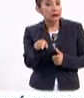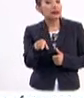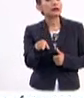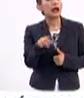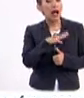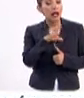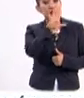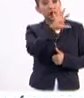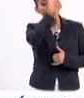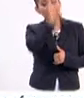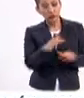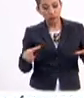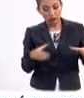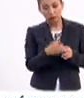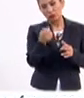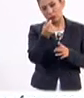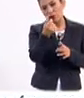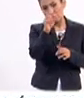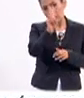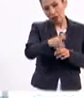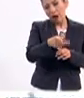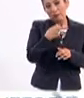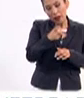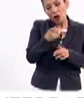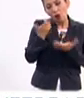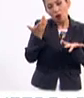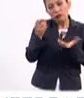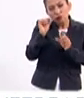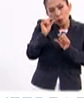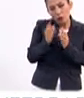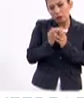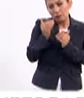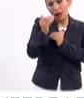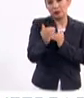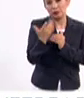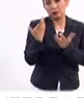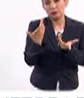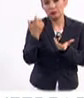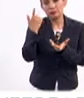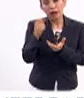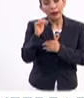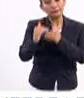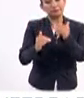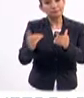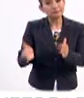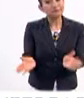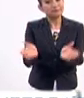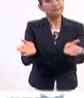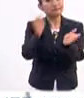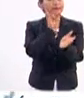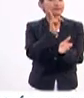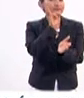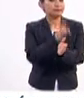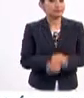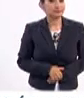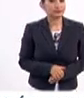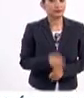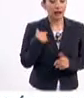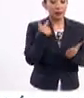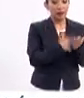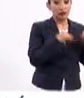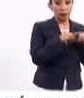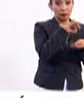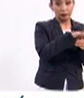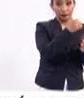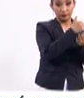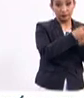tenemos un 5% que es poco en realidad, pero finalmente ya es un gran avance que se da para poder dar un empoderamiento a las mujeres. En el Instituto